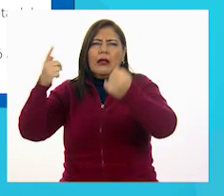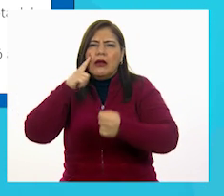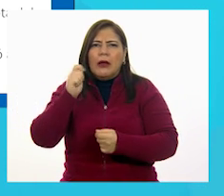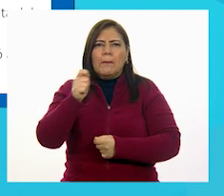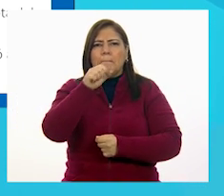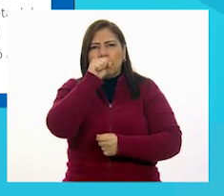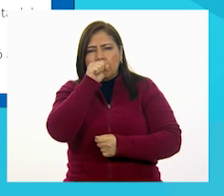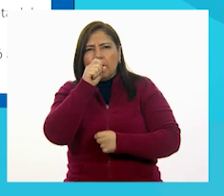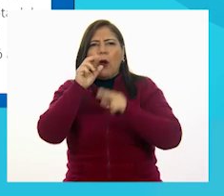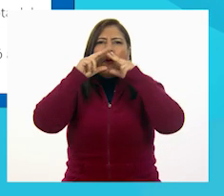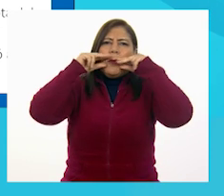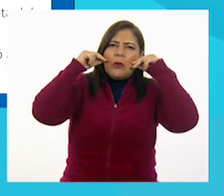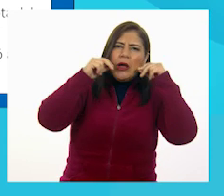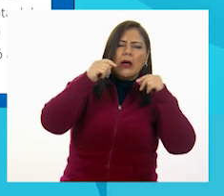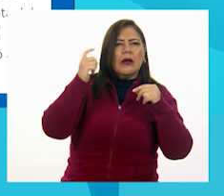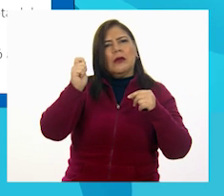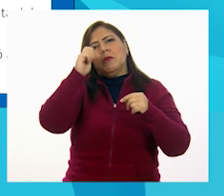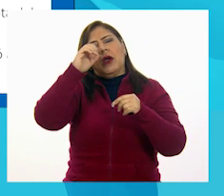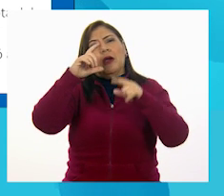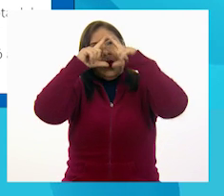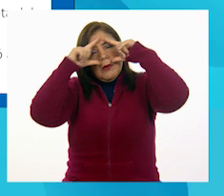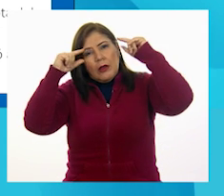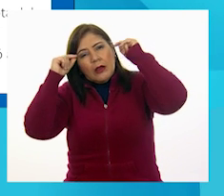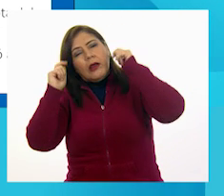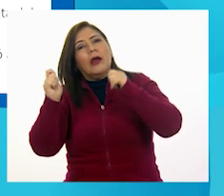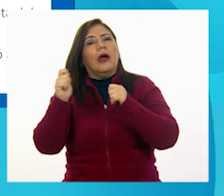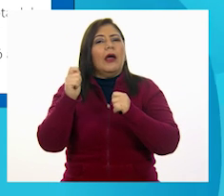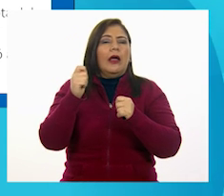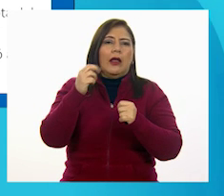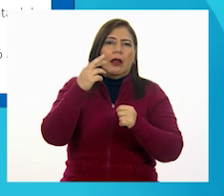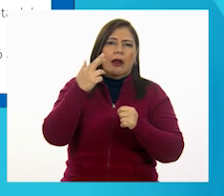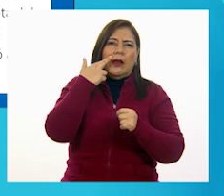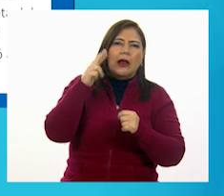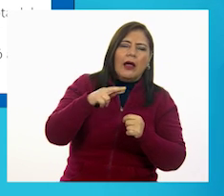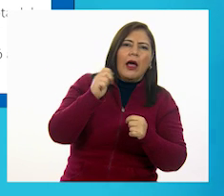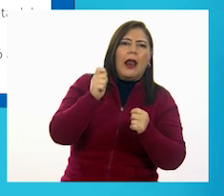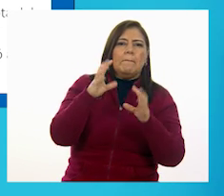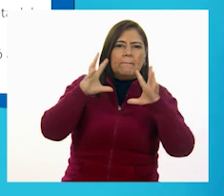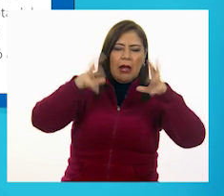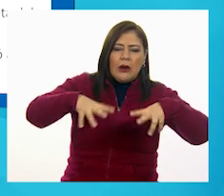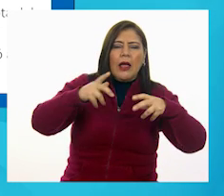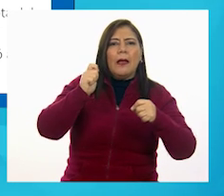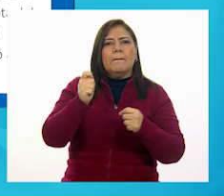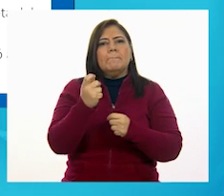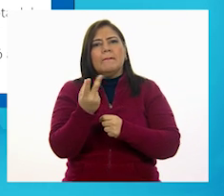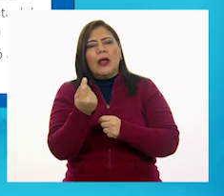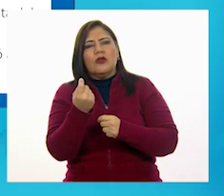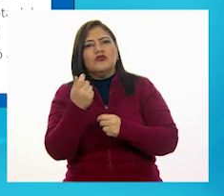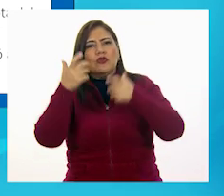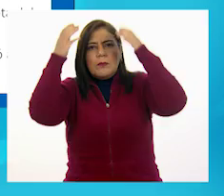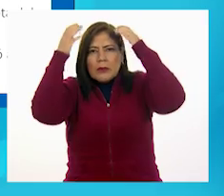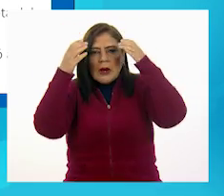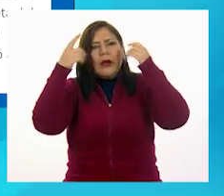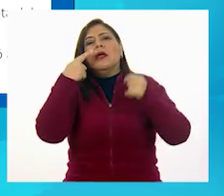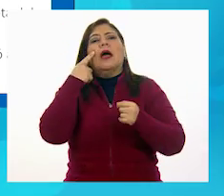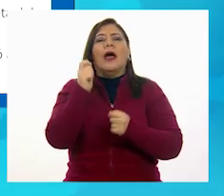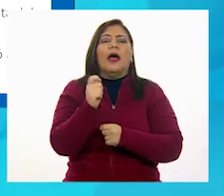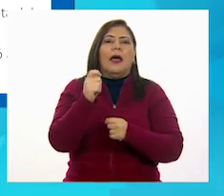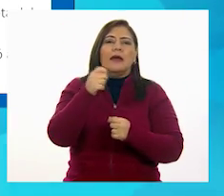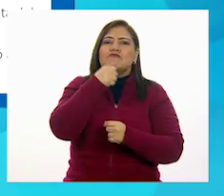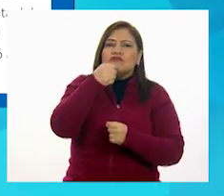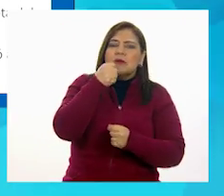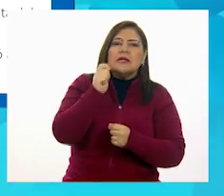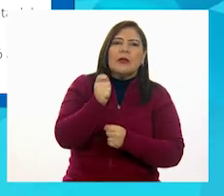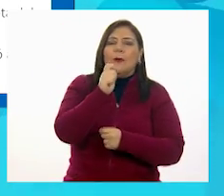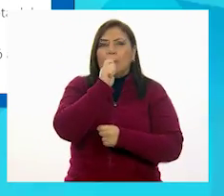el bigote, del señor el antifaz, del ladrón la pelota, del perro el sombrero, de la viejita el silbato,